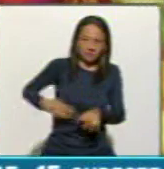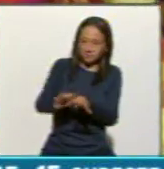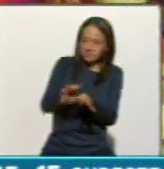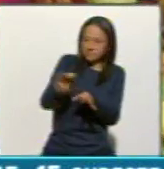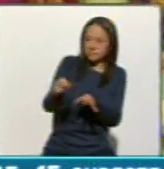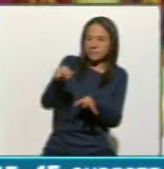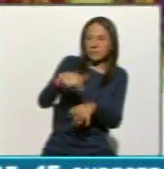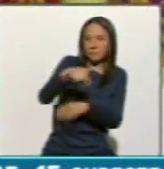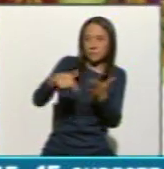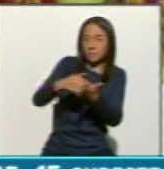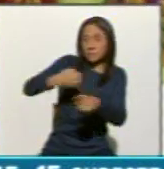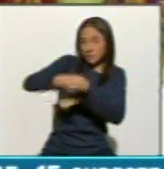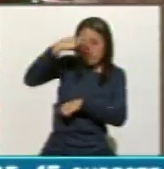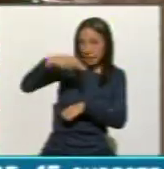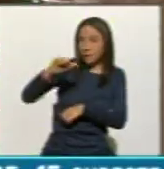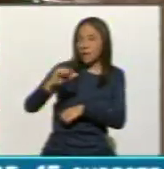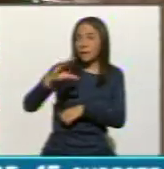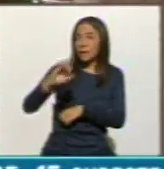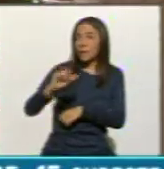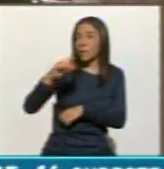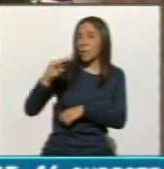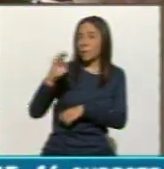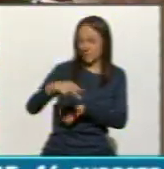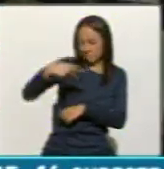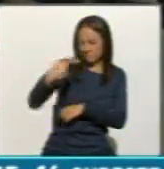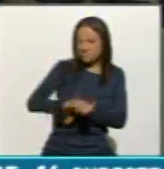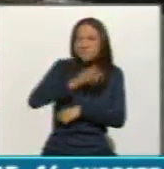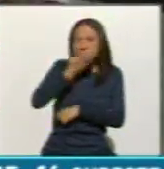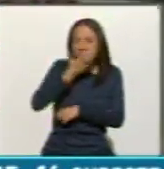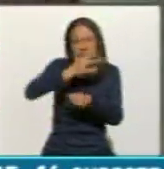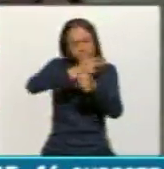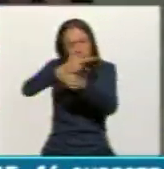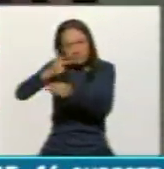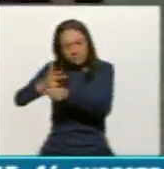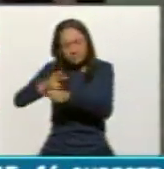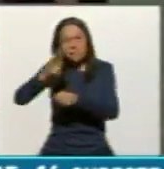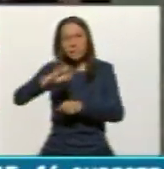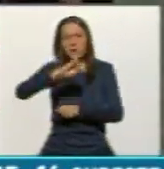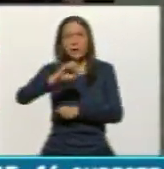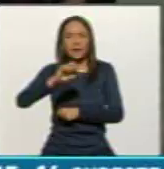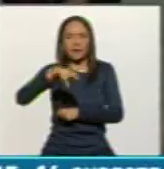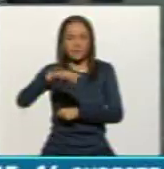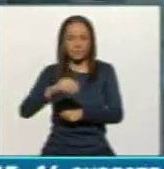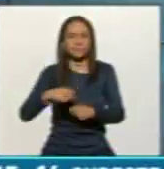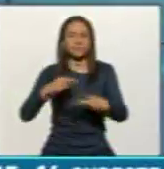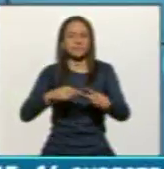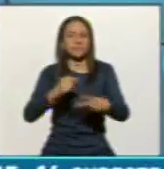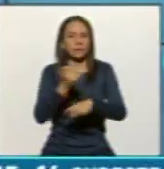nuestra. Con imágenes de Jorge Bejarano, 11 Noticias. Arnold Gutiérrez.